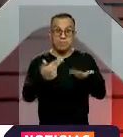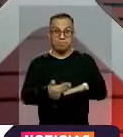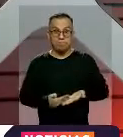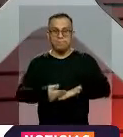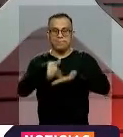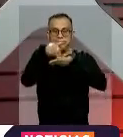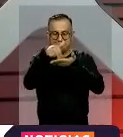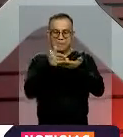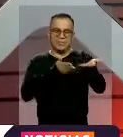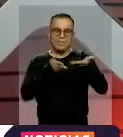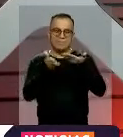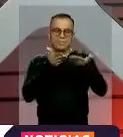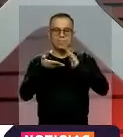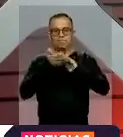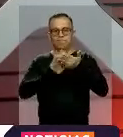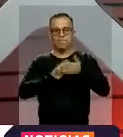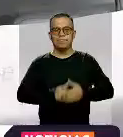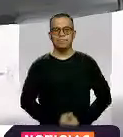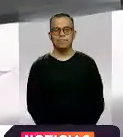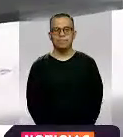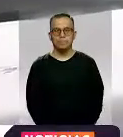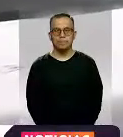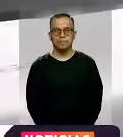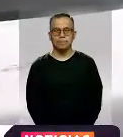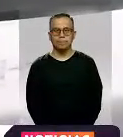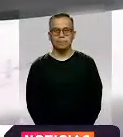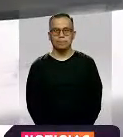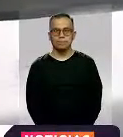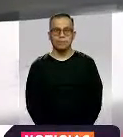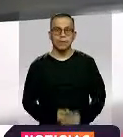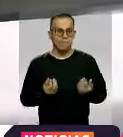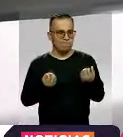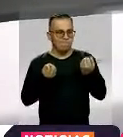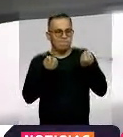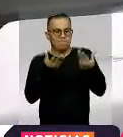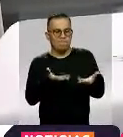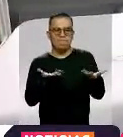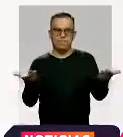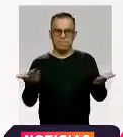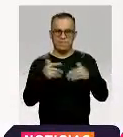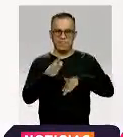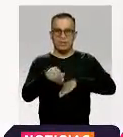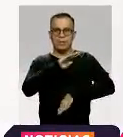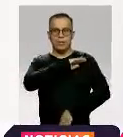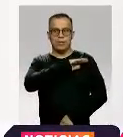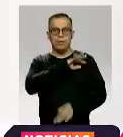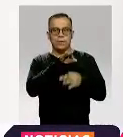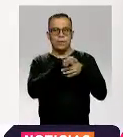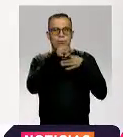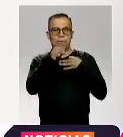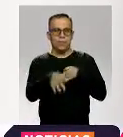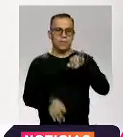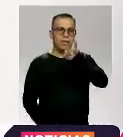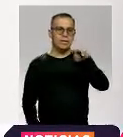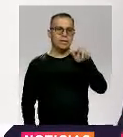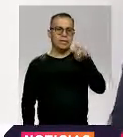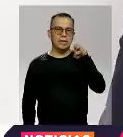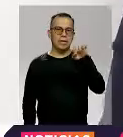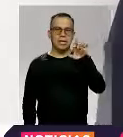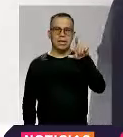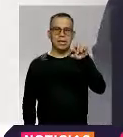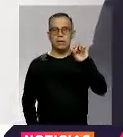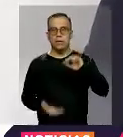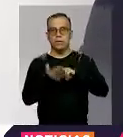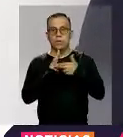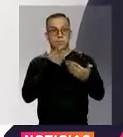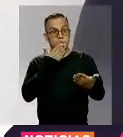recuperación para el servicio de la comunidad. La entrega se realizó en cabeza del alcalde del municipio, Giancarlo Yerometa, quien